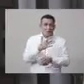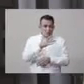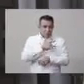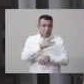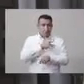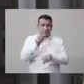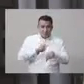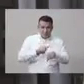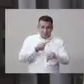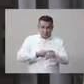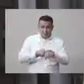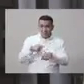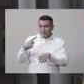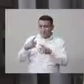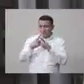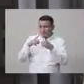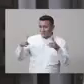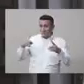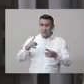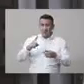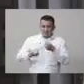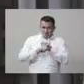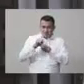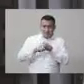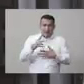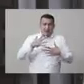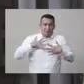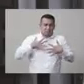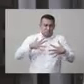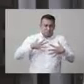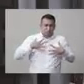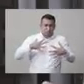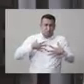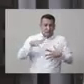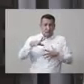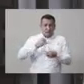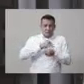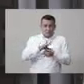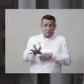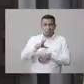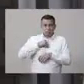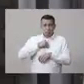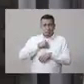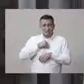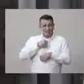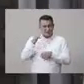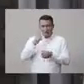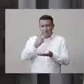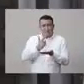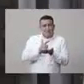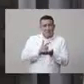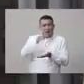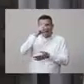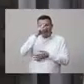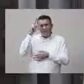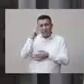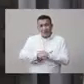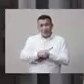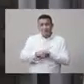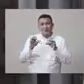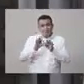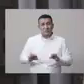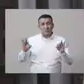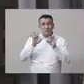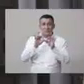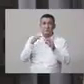infectados es mucho mayor, por lo que deben, debemos todos, tenerles mayores cuidados